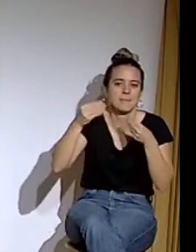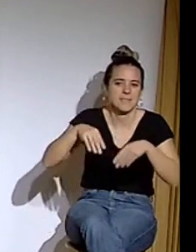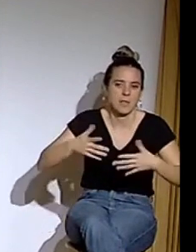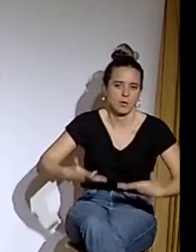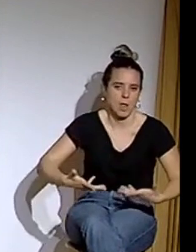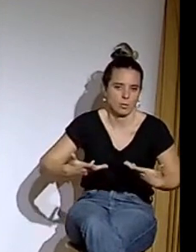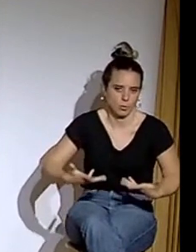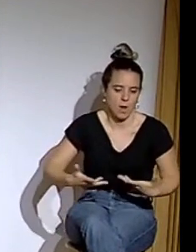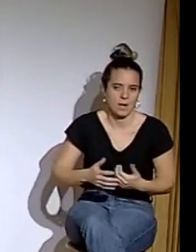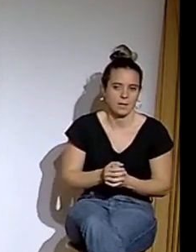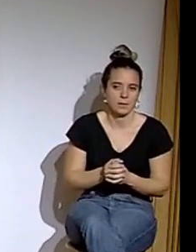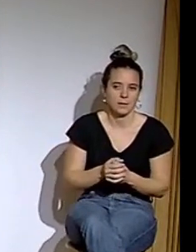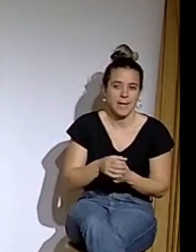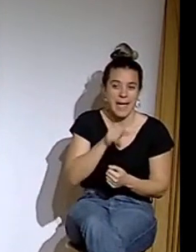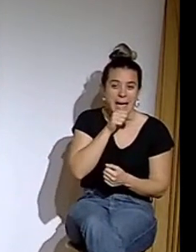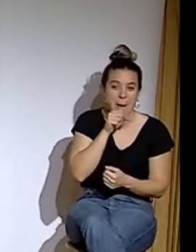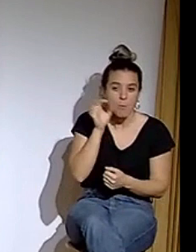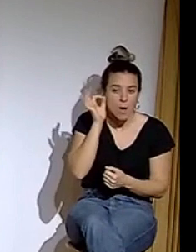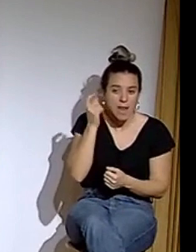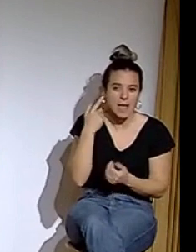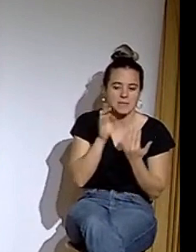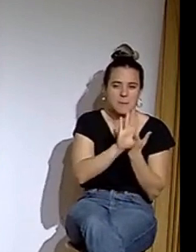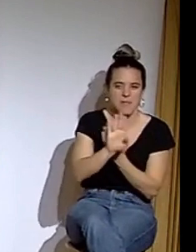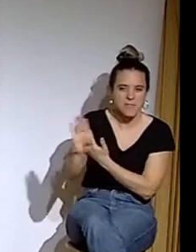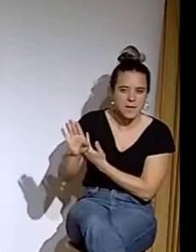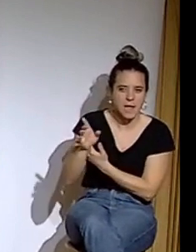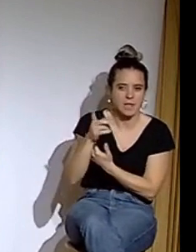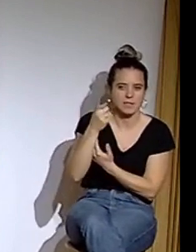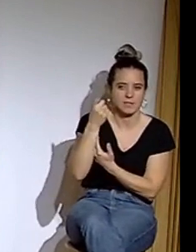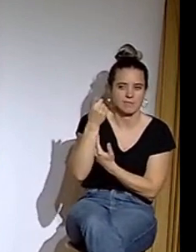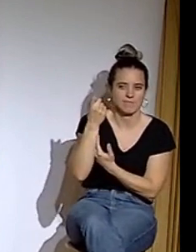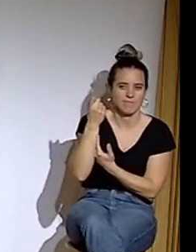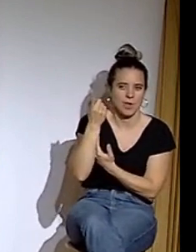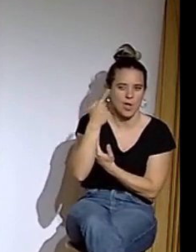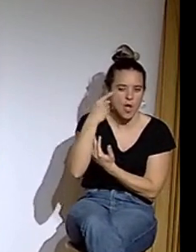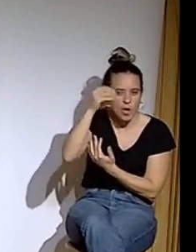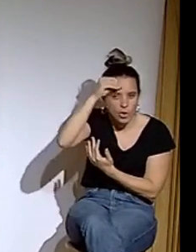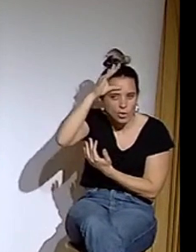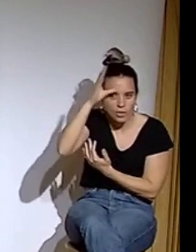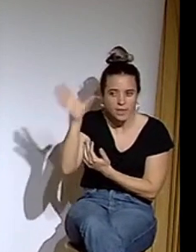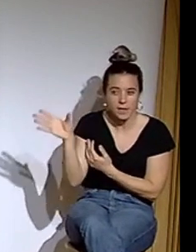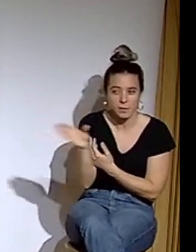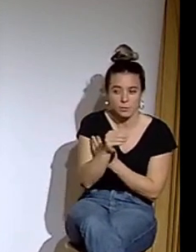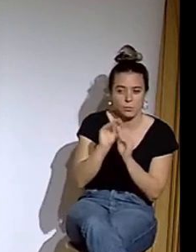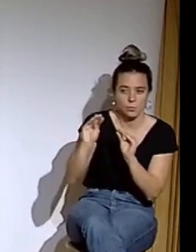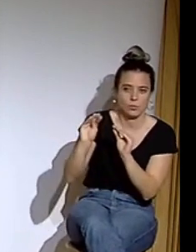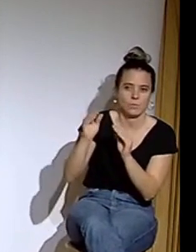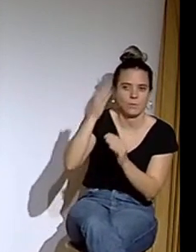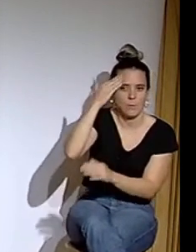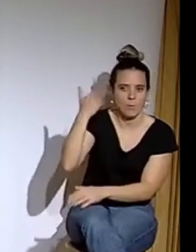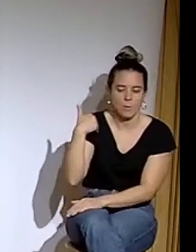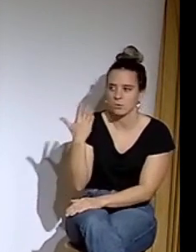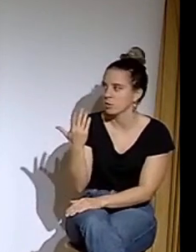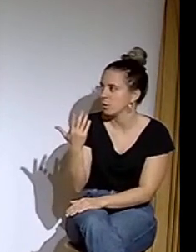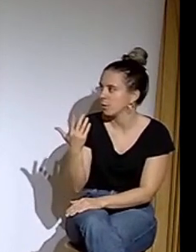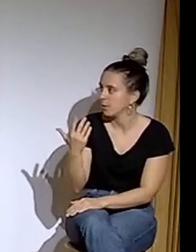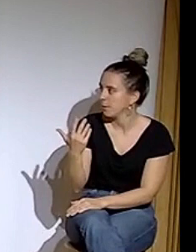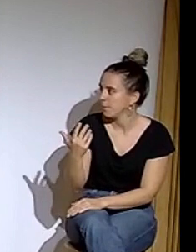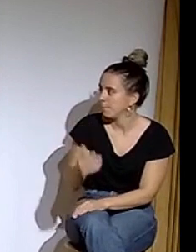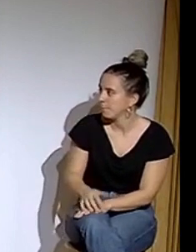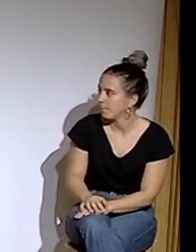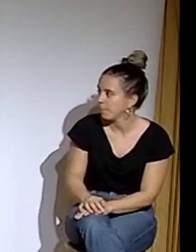los conocimientos de las abuelas de las vecinas de los pueblos que esa cultura que decías también María yo soy